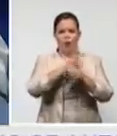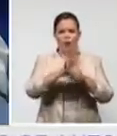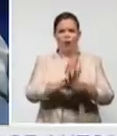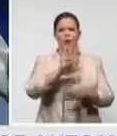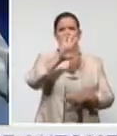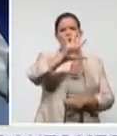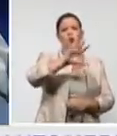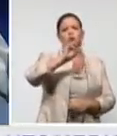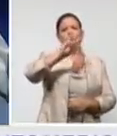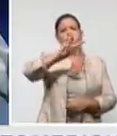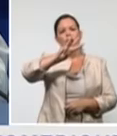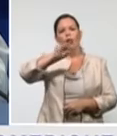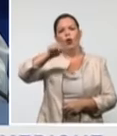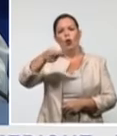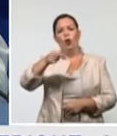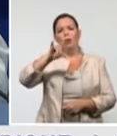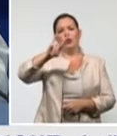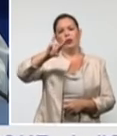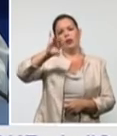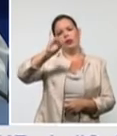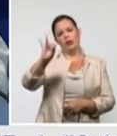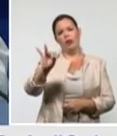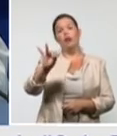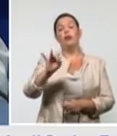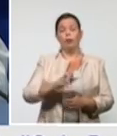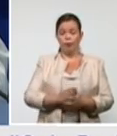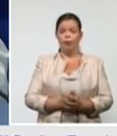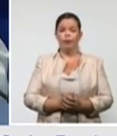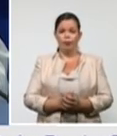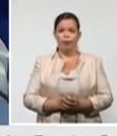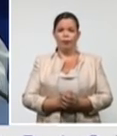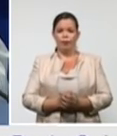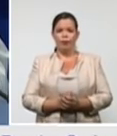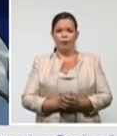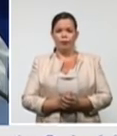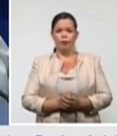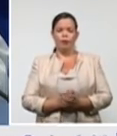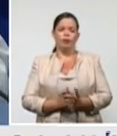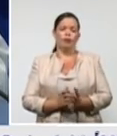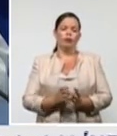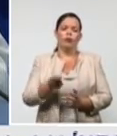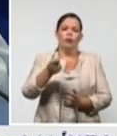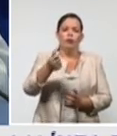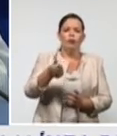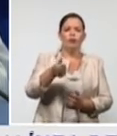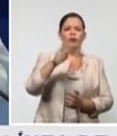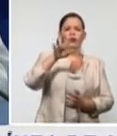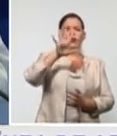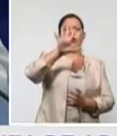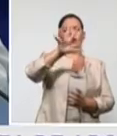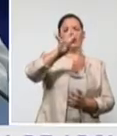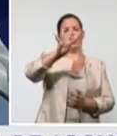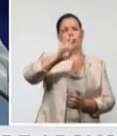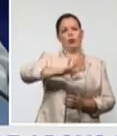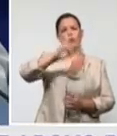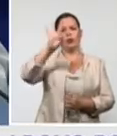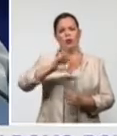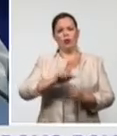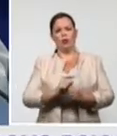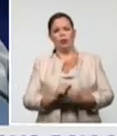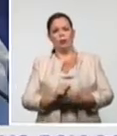pero bueno, se mantiene ahí en 54%. Por países de los más